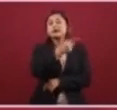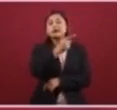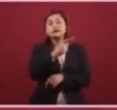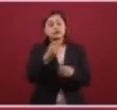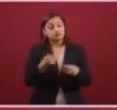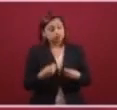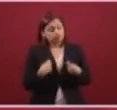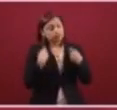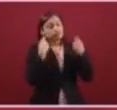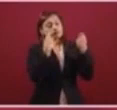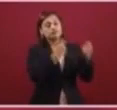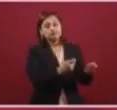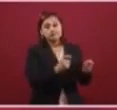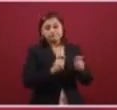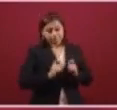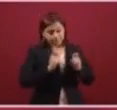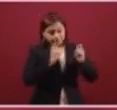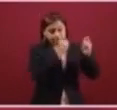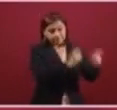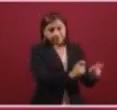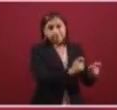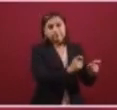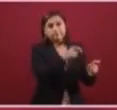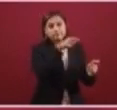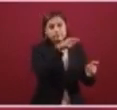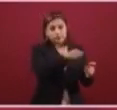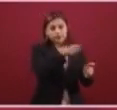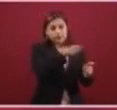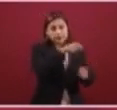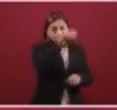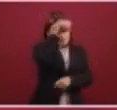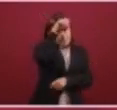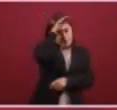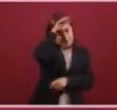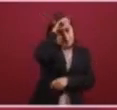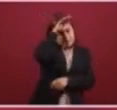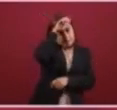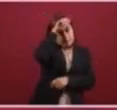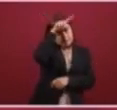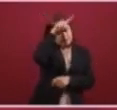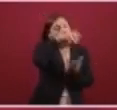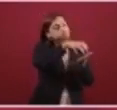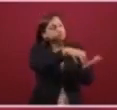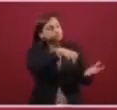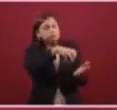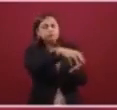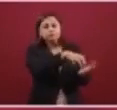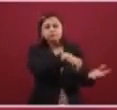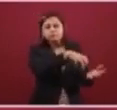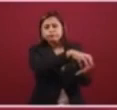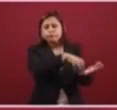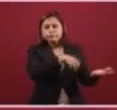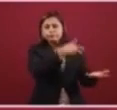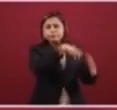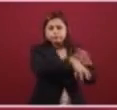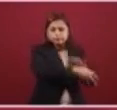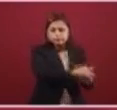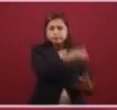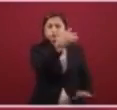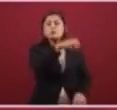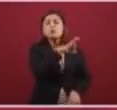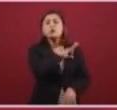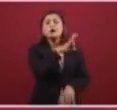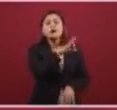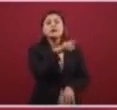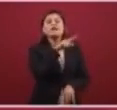para en la explotación de una mina de una empresa canadiense